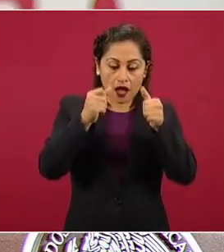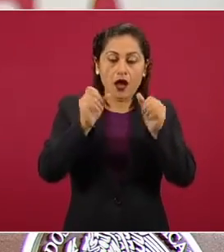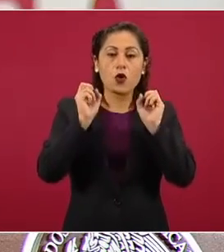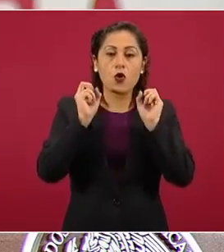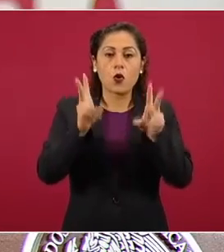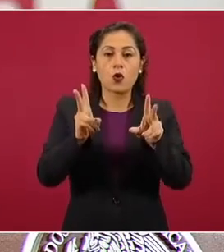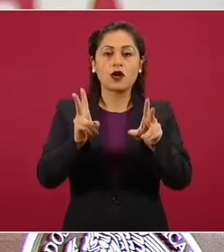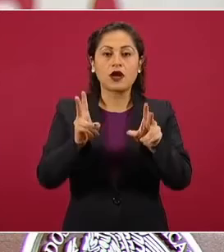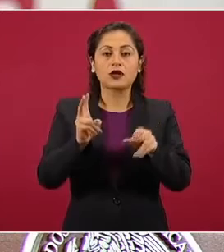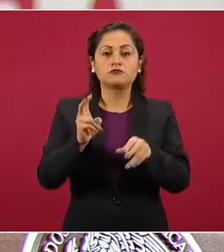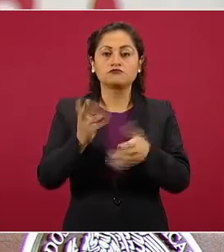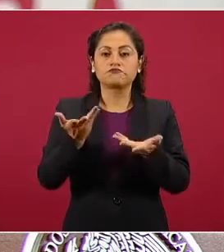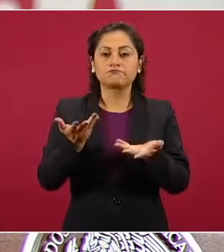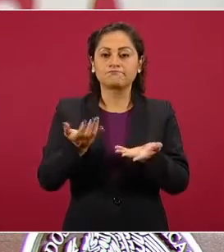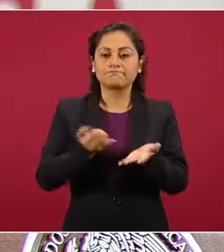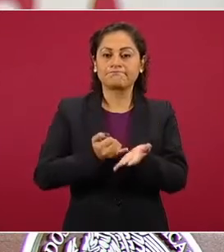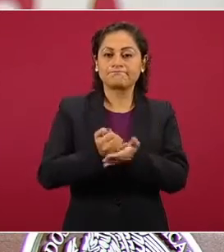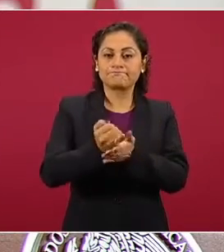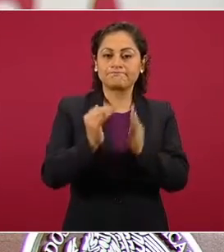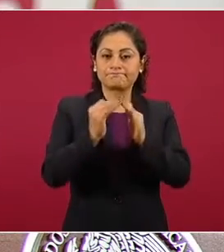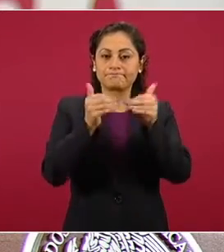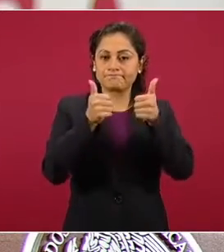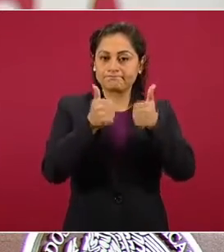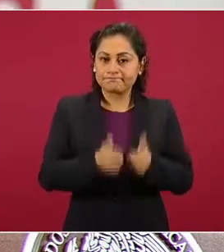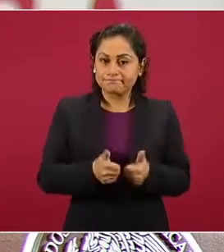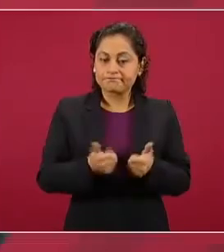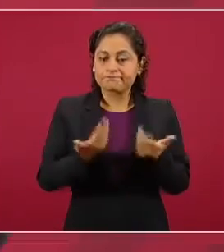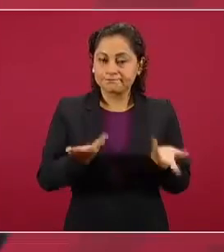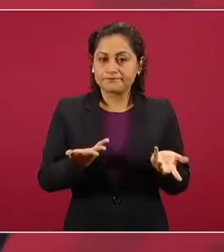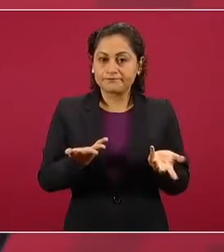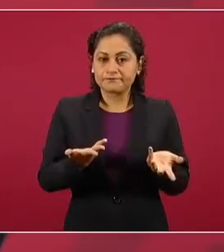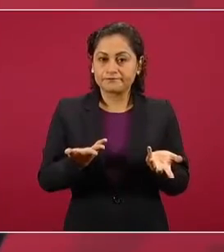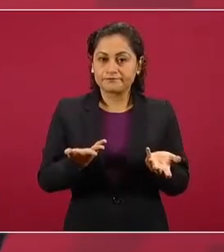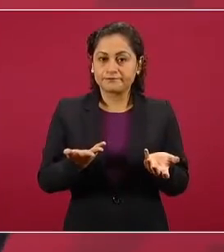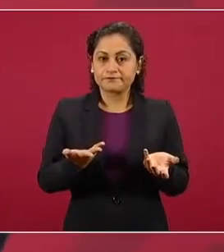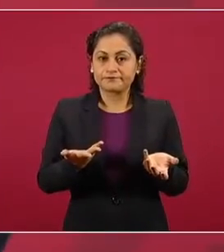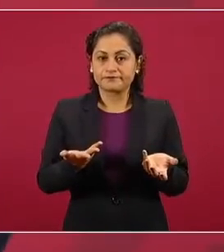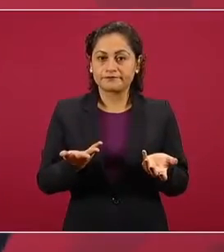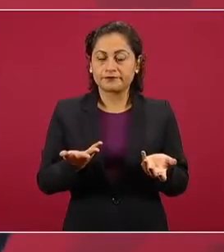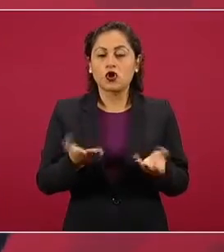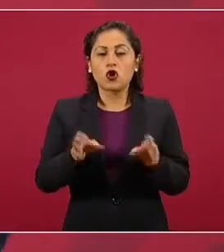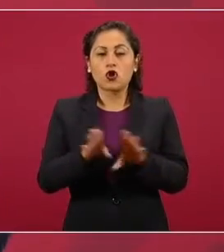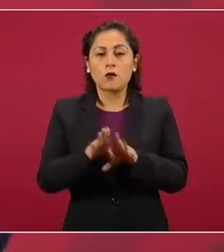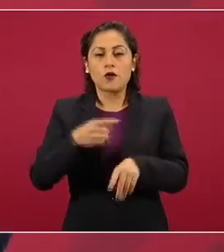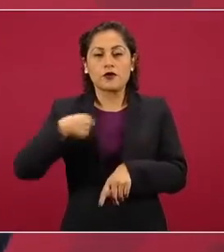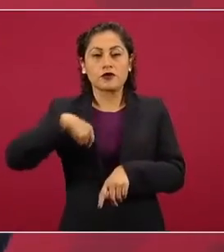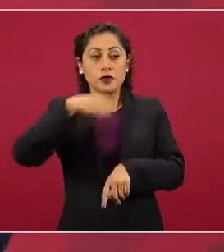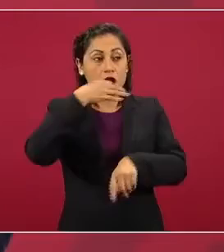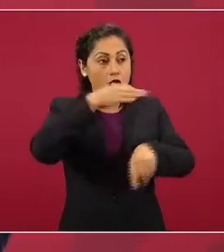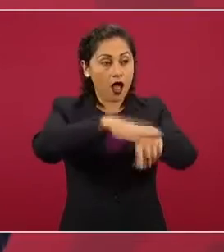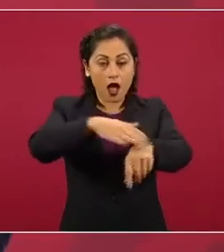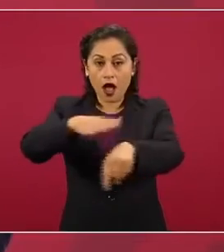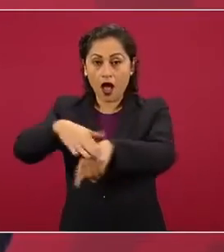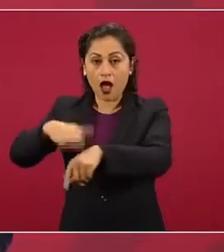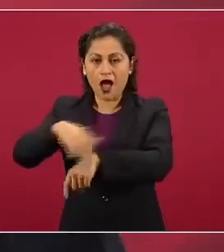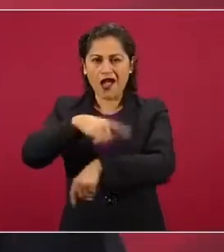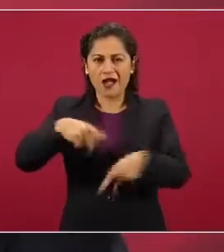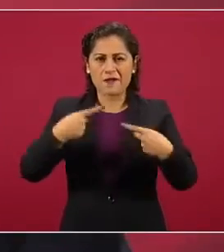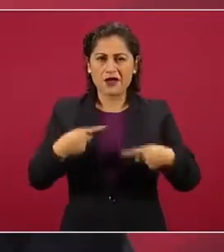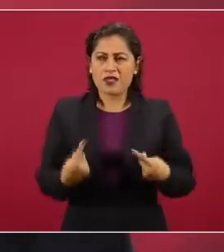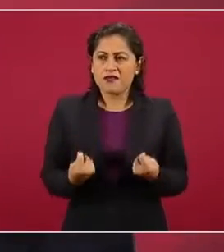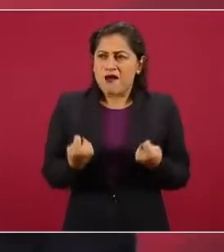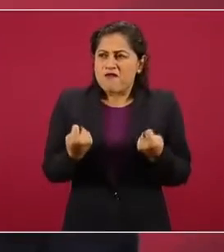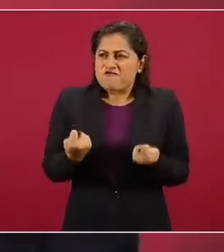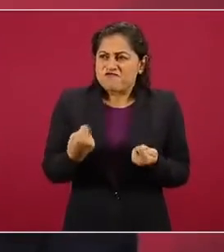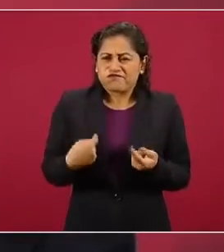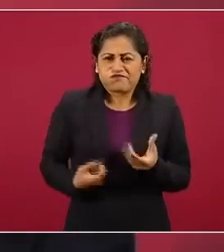No es que se hizo el llamado y no importó y la gente siguió en la